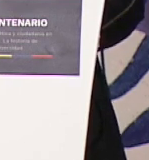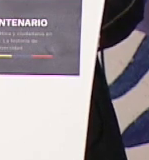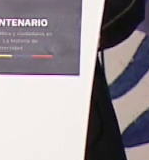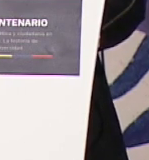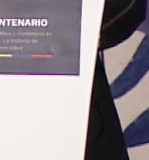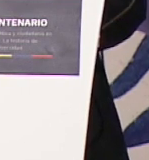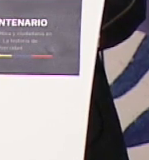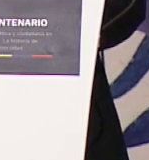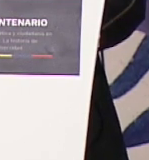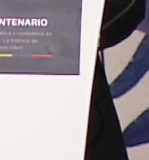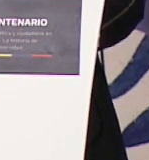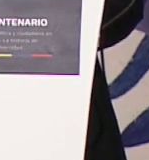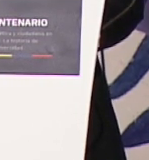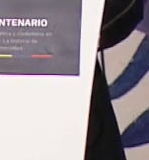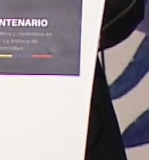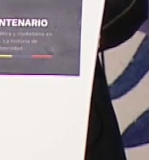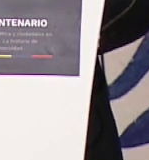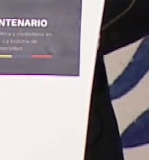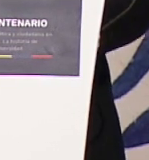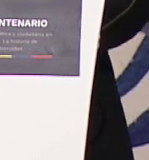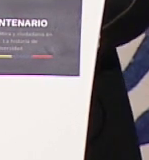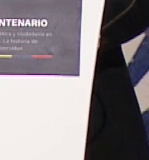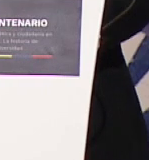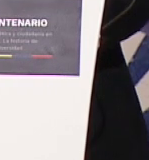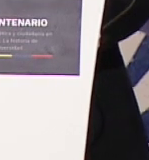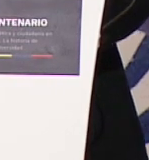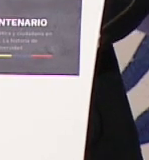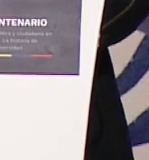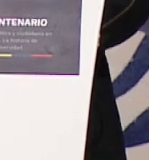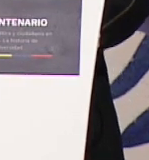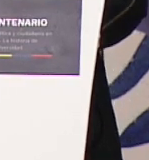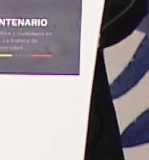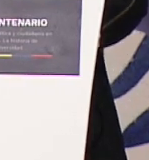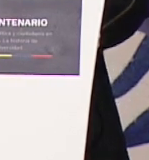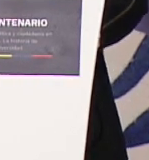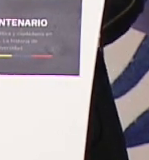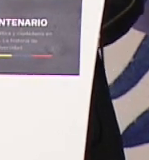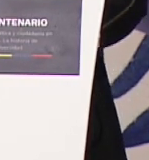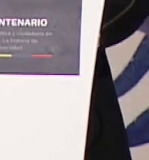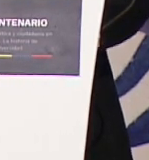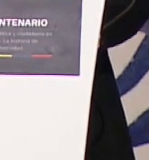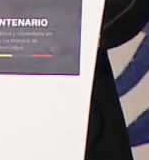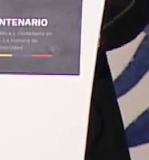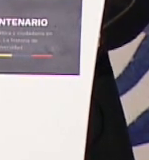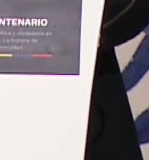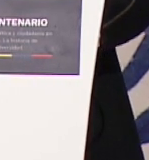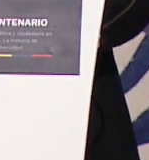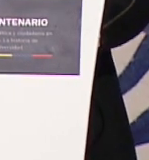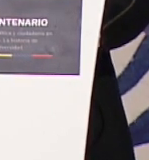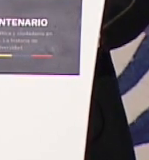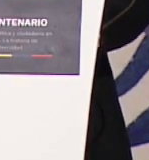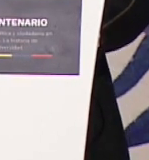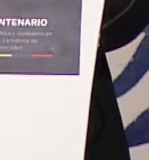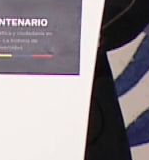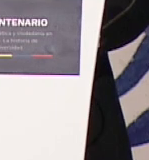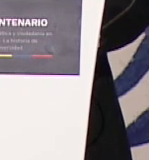buen vivir de la Secretaría de Educación de Neiva. La segunda experiencia que queremos compartir con ustedes es el mundo de Sari de la